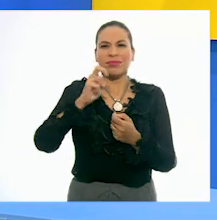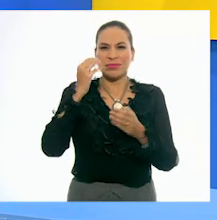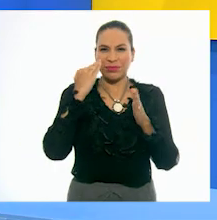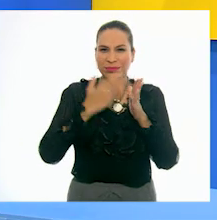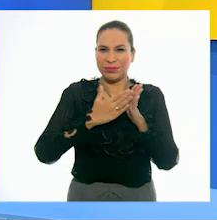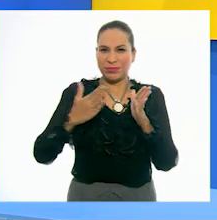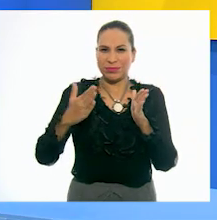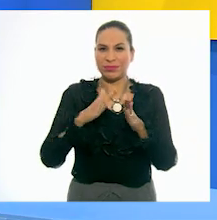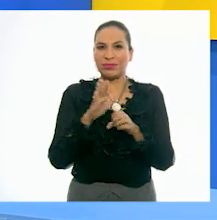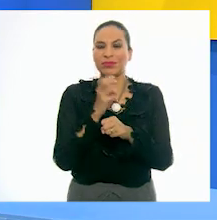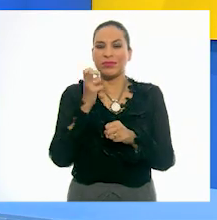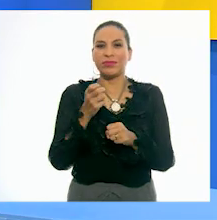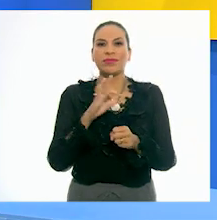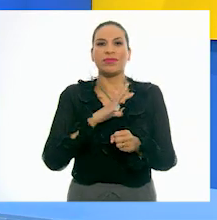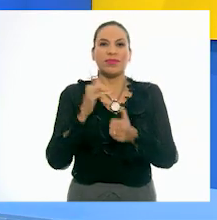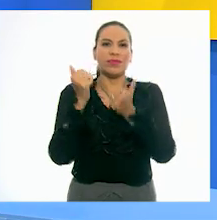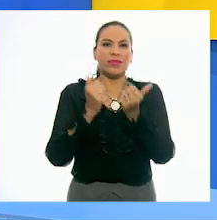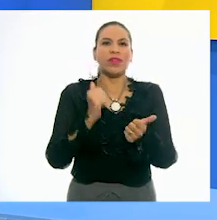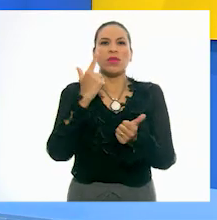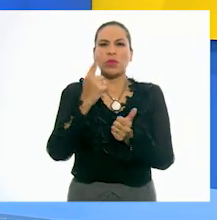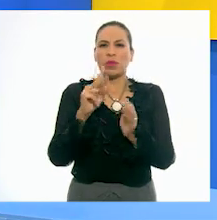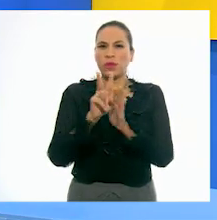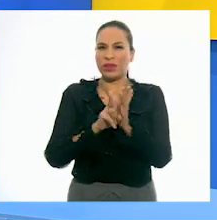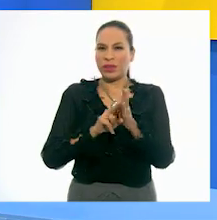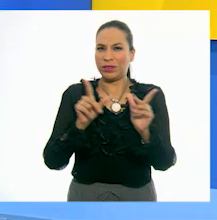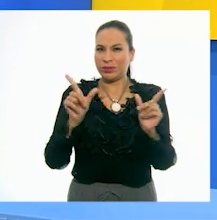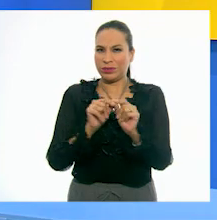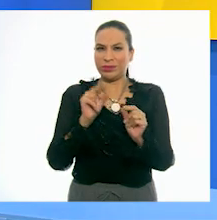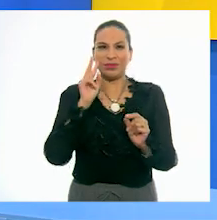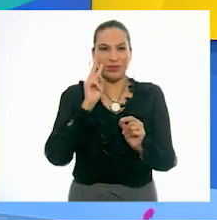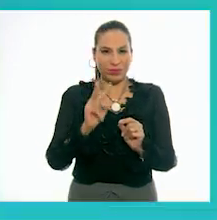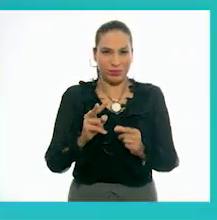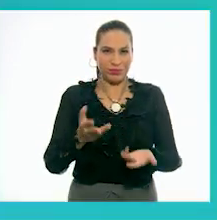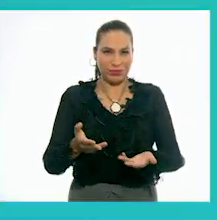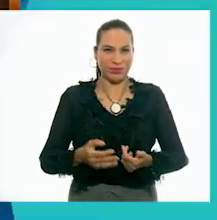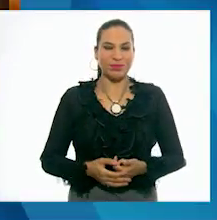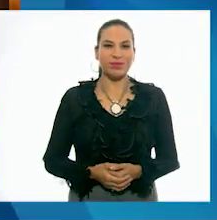periodo? Para ello, les traje un pequeño video, así es que vamos a verlo.